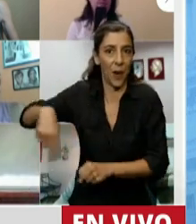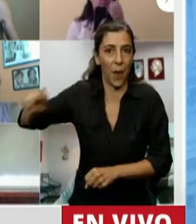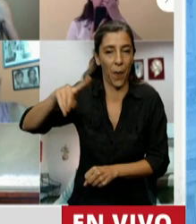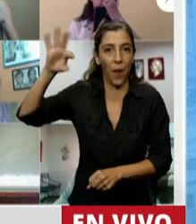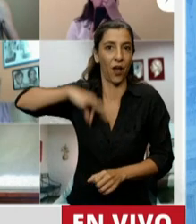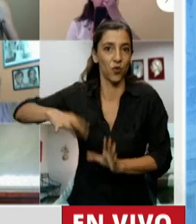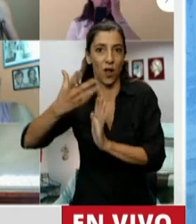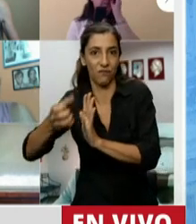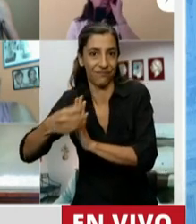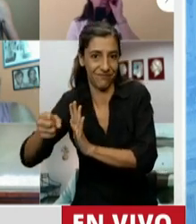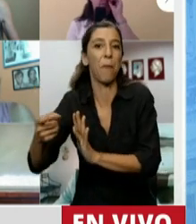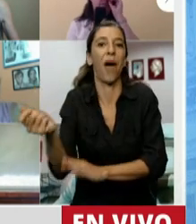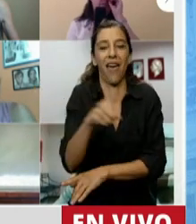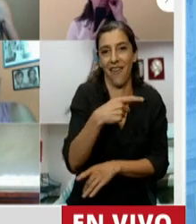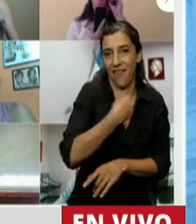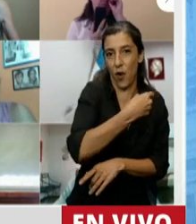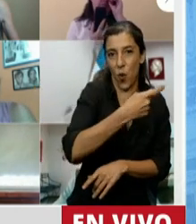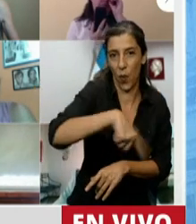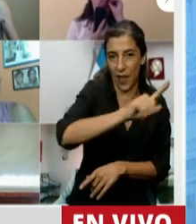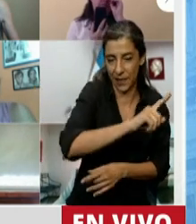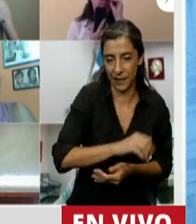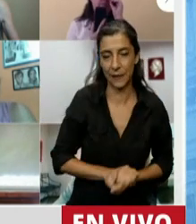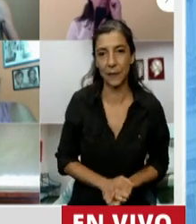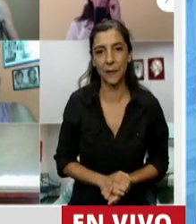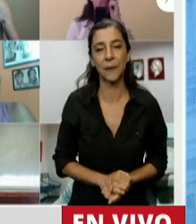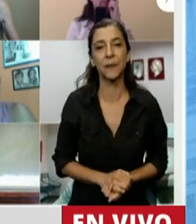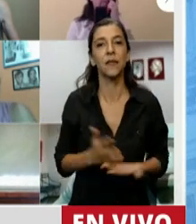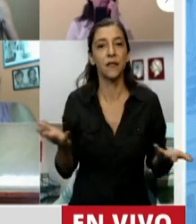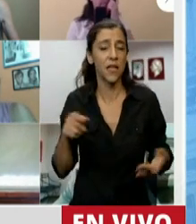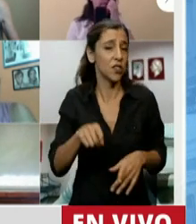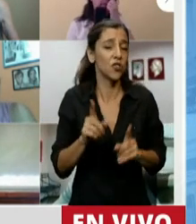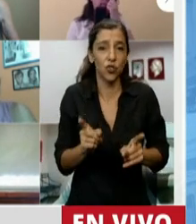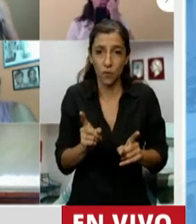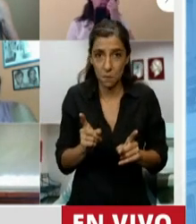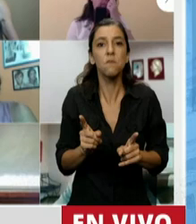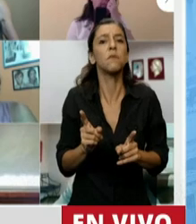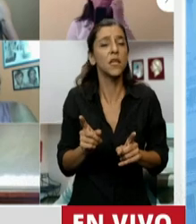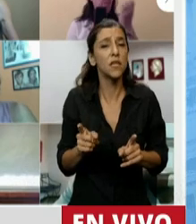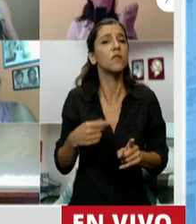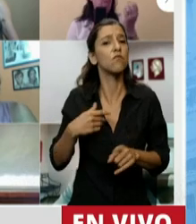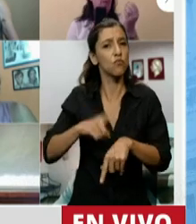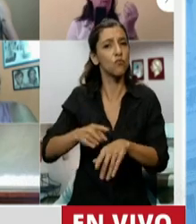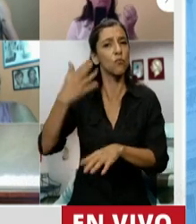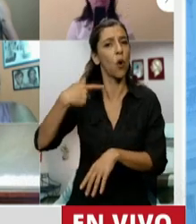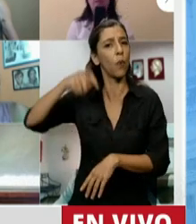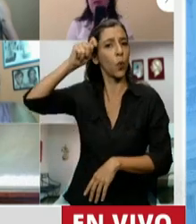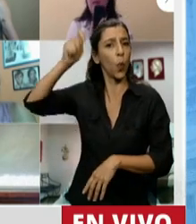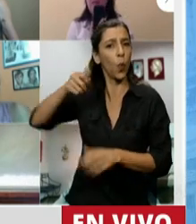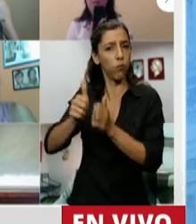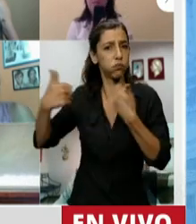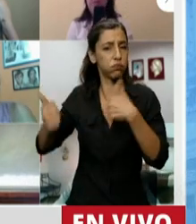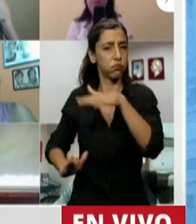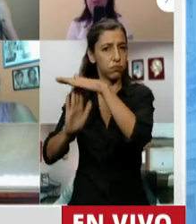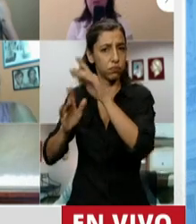entre el monto de los saberes jubilatorios y los salarios de los trabajadores. Así lo estableció también la Corte Suprema en el fallo Badaro,